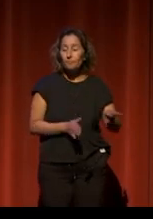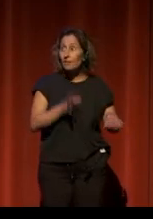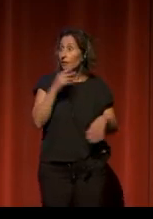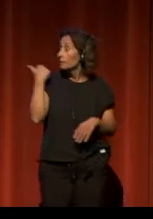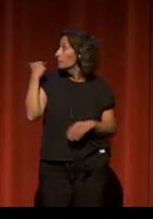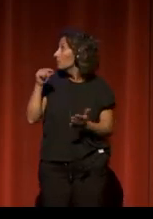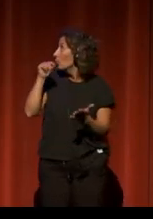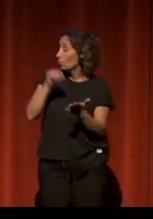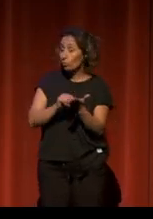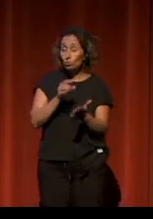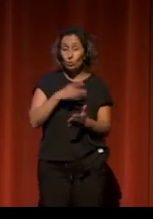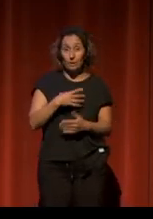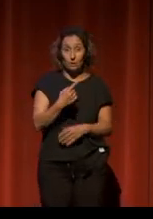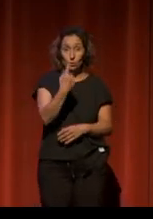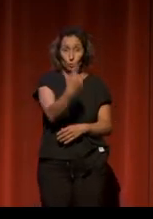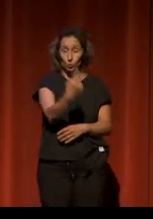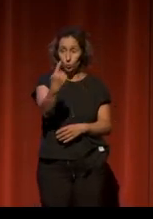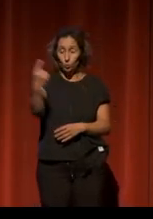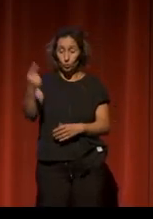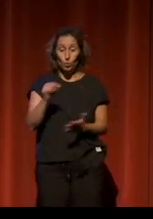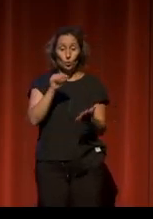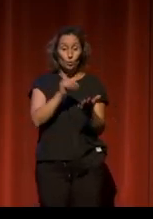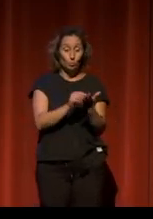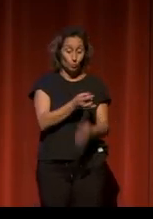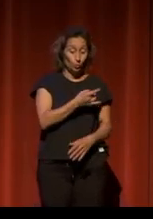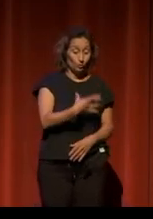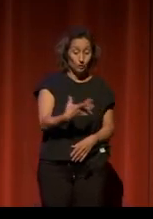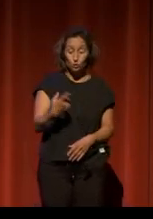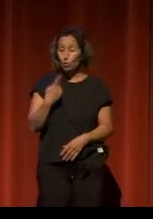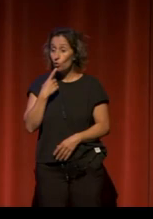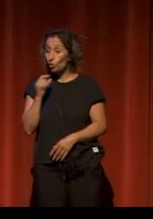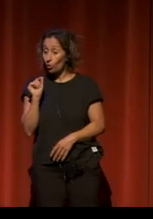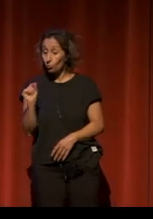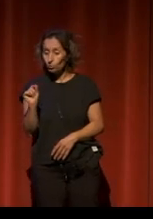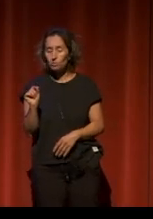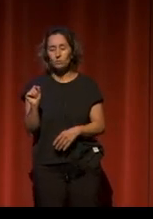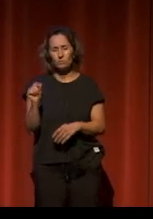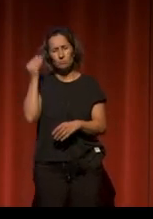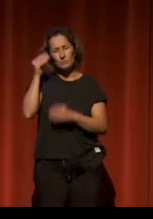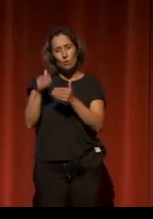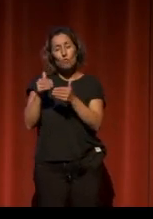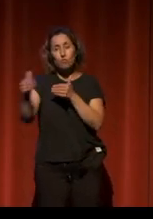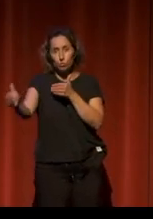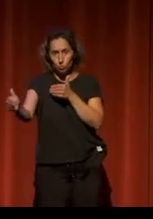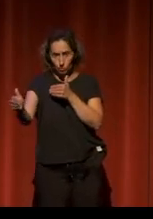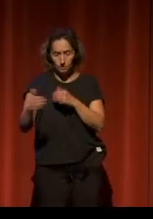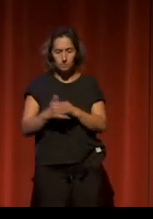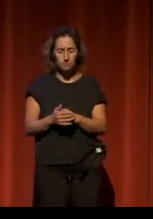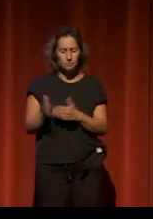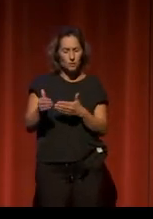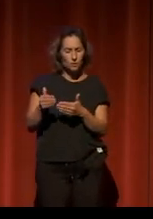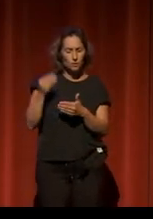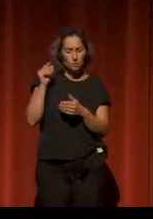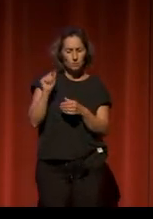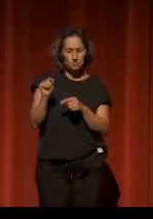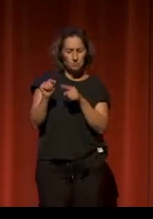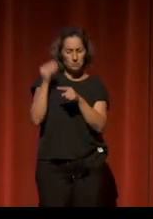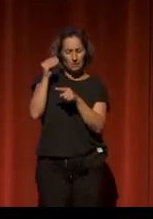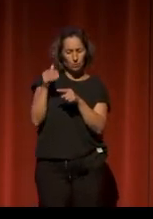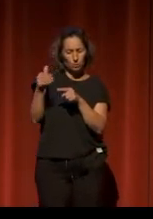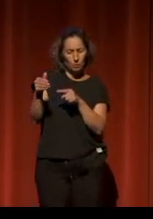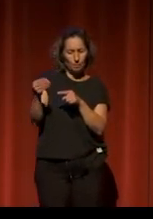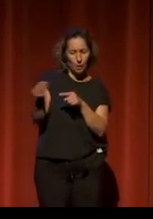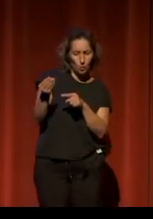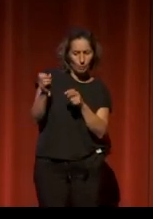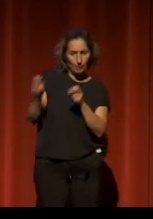blanco sois vosotros eres tú y que este otro punto rojo es el futuro cuando pensamos el futuro pensamos si va a ser mejor o o va a ser peor